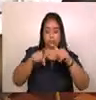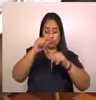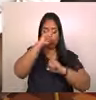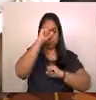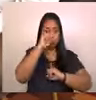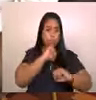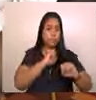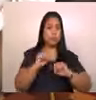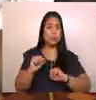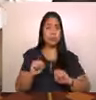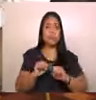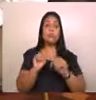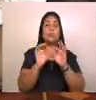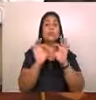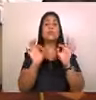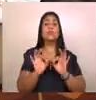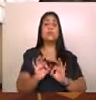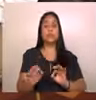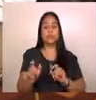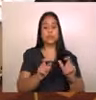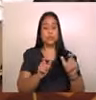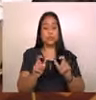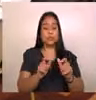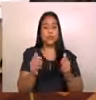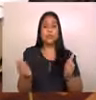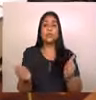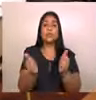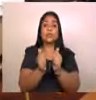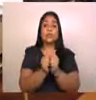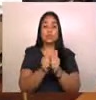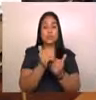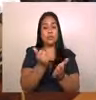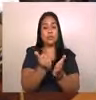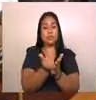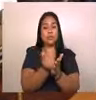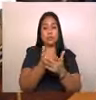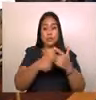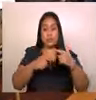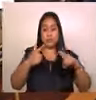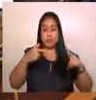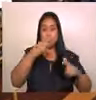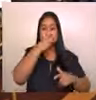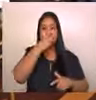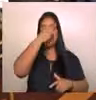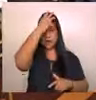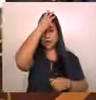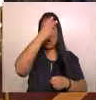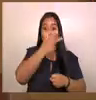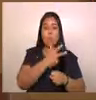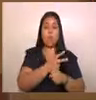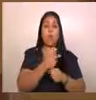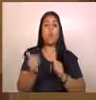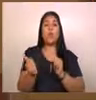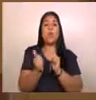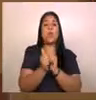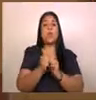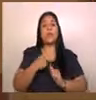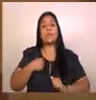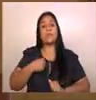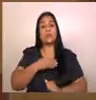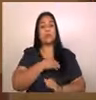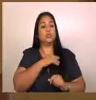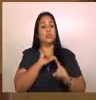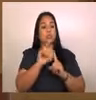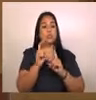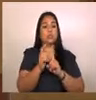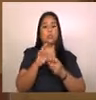de manera coordinada con la Academia de Lenguas Mayas de Guatemala, con el Ministerio de Cultura y Deportes, con el